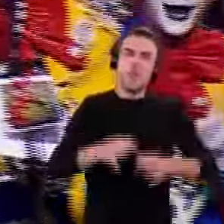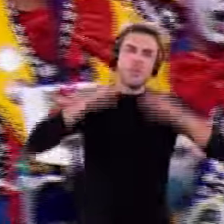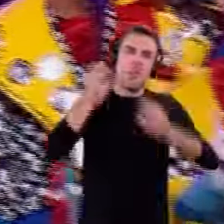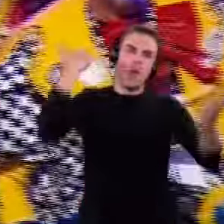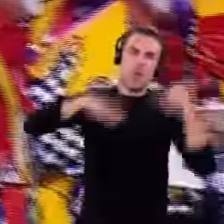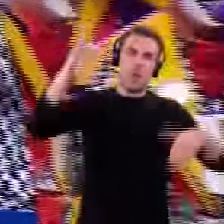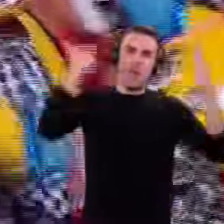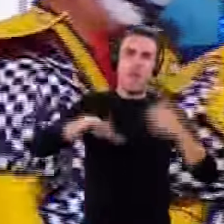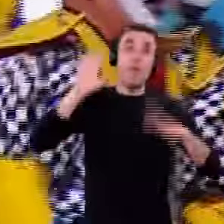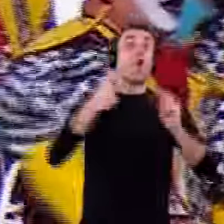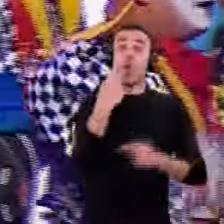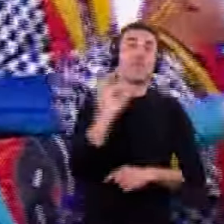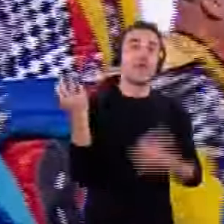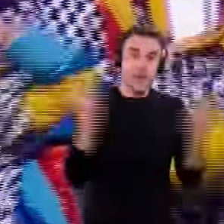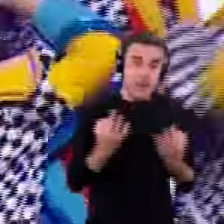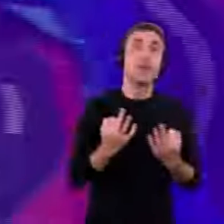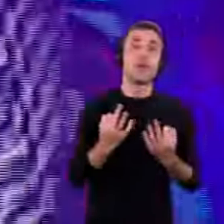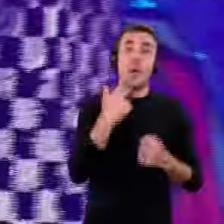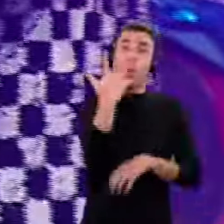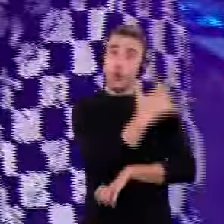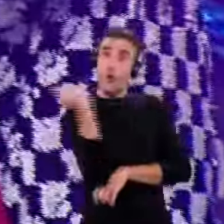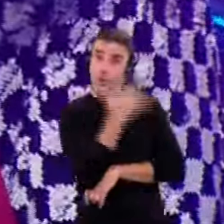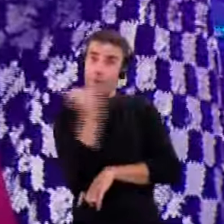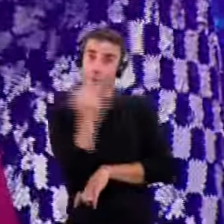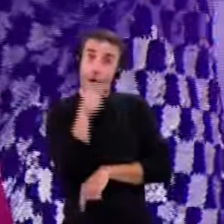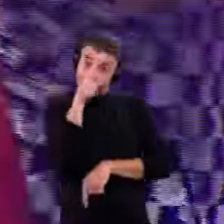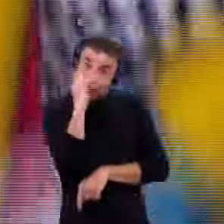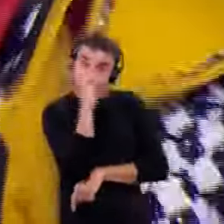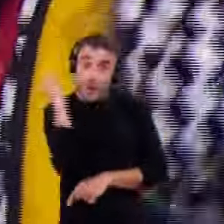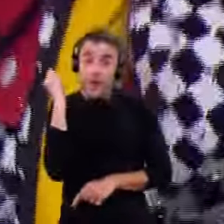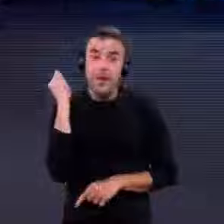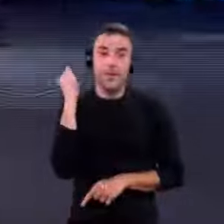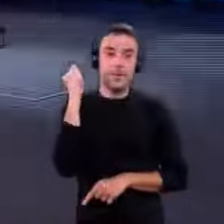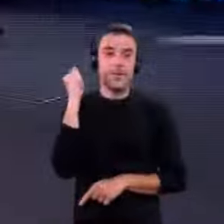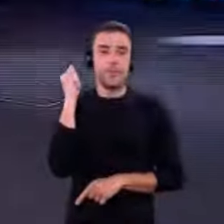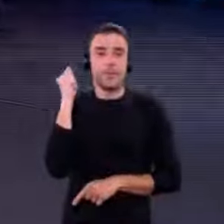ponen, pero no dirán que robándote a ti.